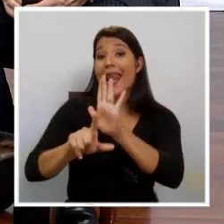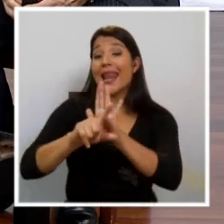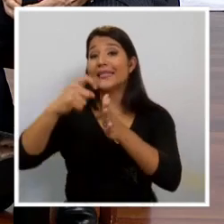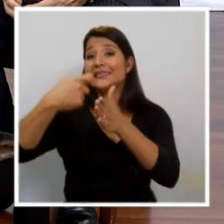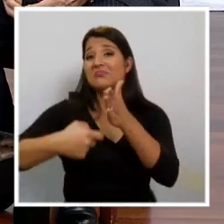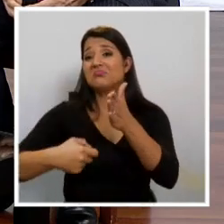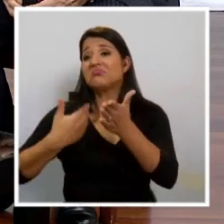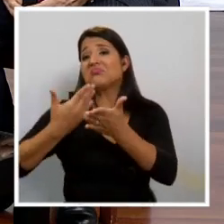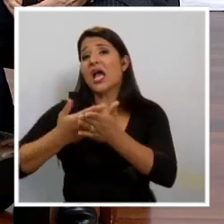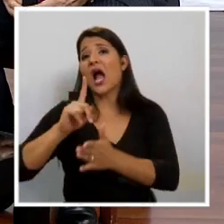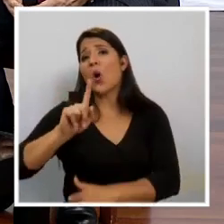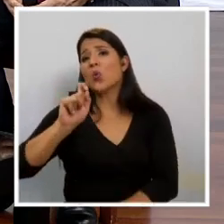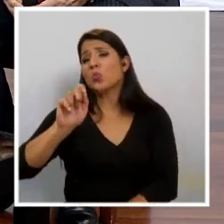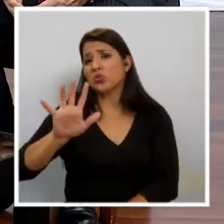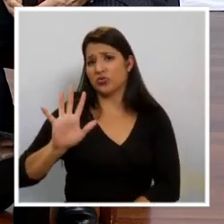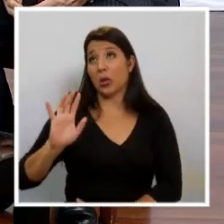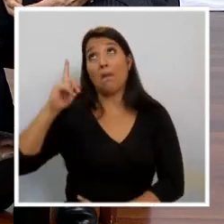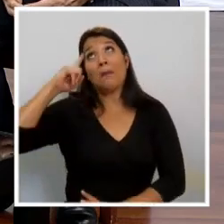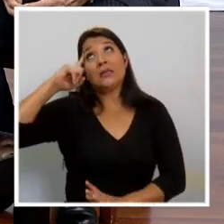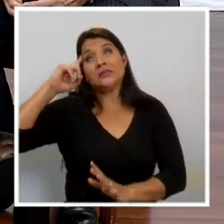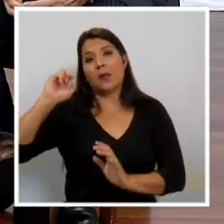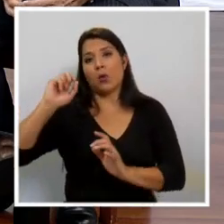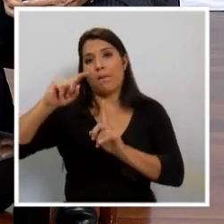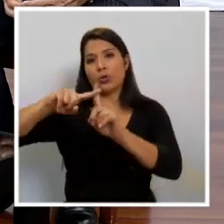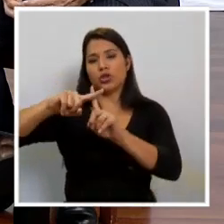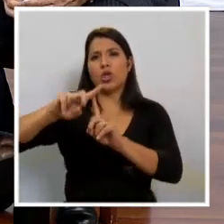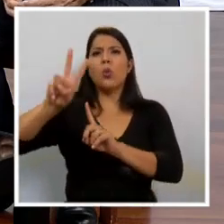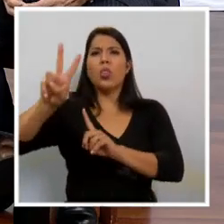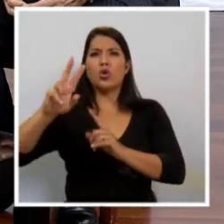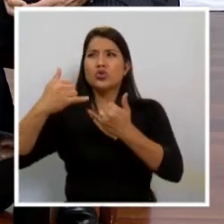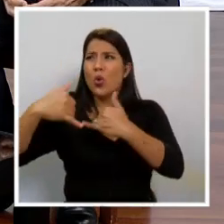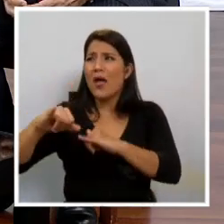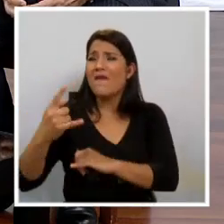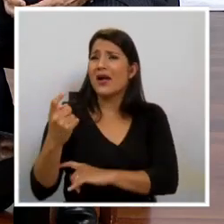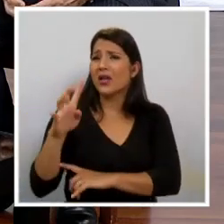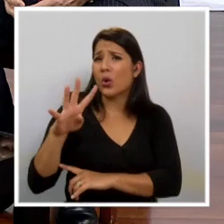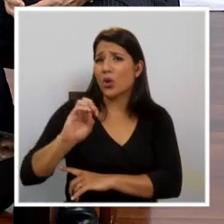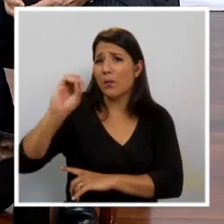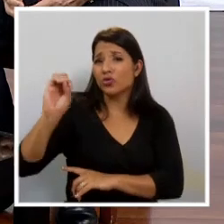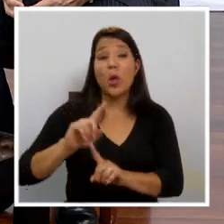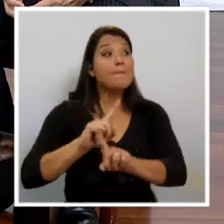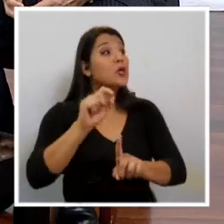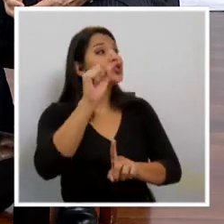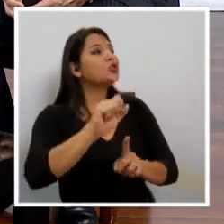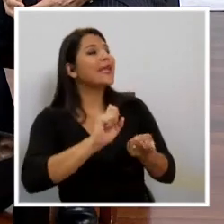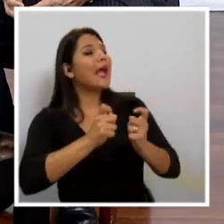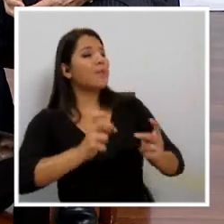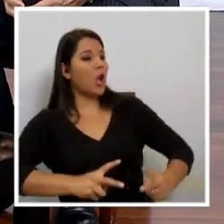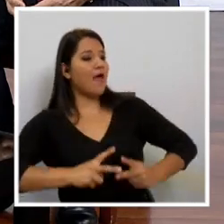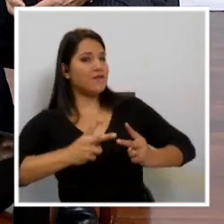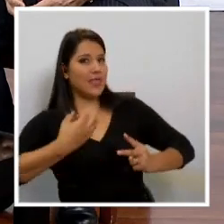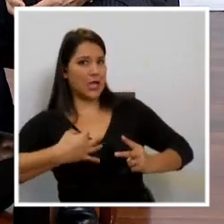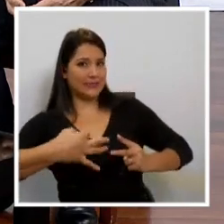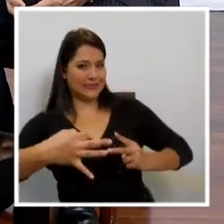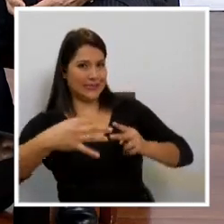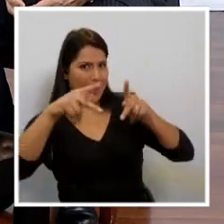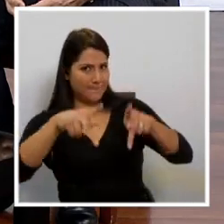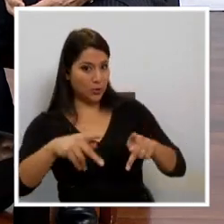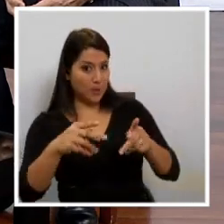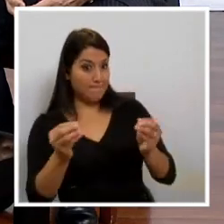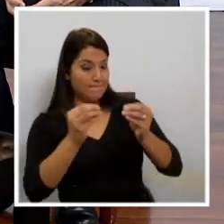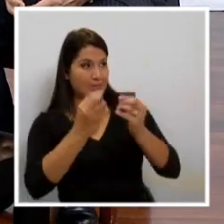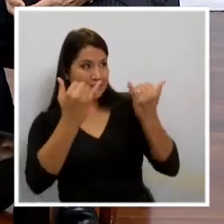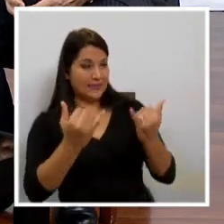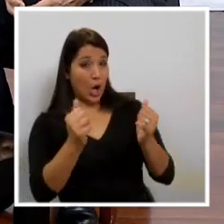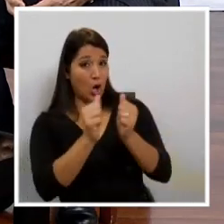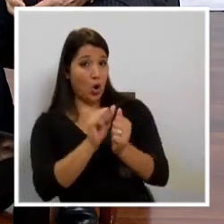llega a 1.5%, siendo muy optimista el 2%, todavía nos falta un 4%. pero sí cambia la cotidianeidad de las personas, sobre todo ahora a partir del IVA. Bueno,